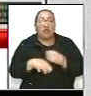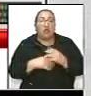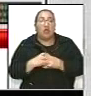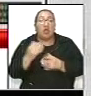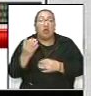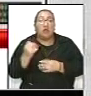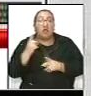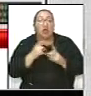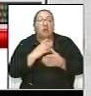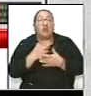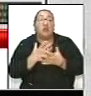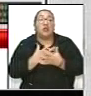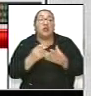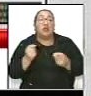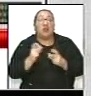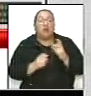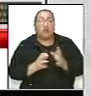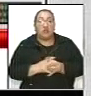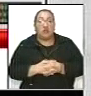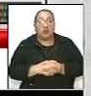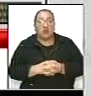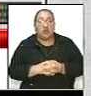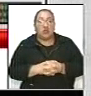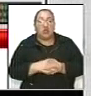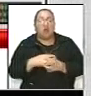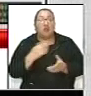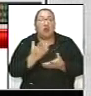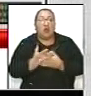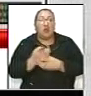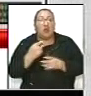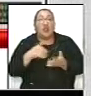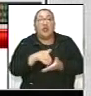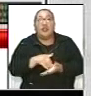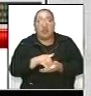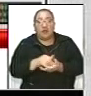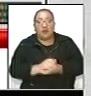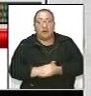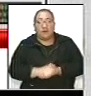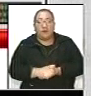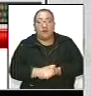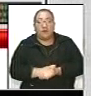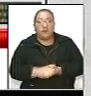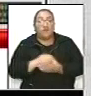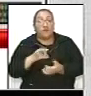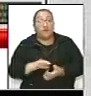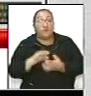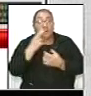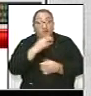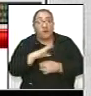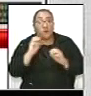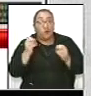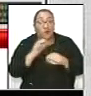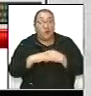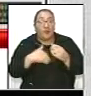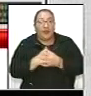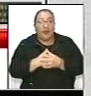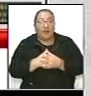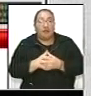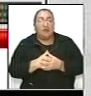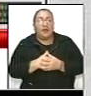en casos de desaparición de personas en situación de vulnerabilidad, en especial niños, niñas y